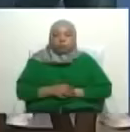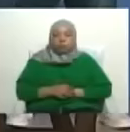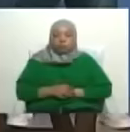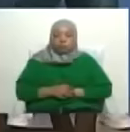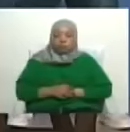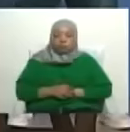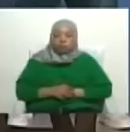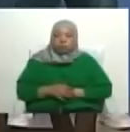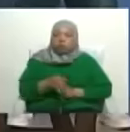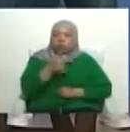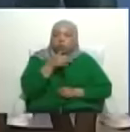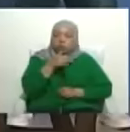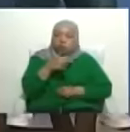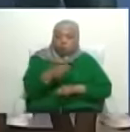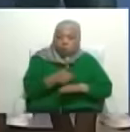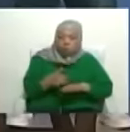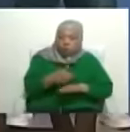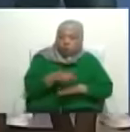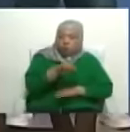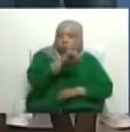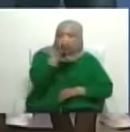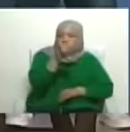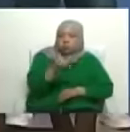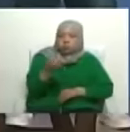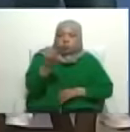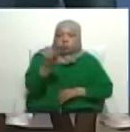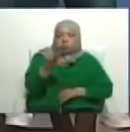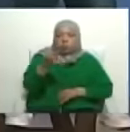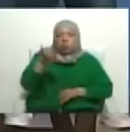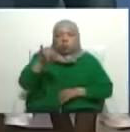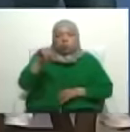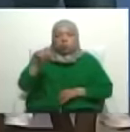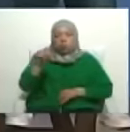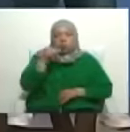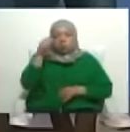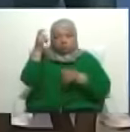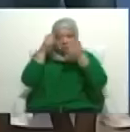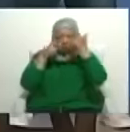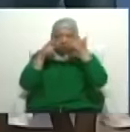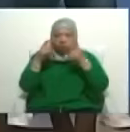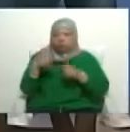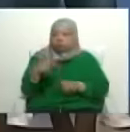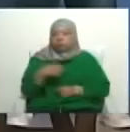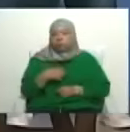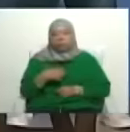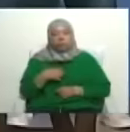¿Quién es el gobernador de Zulia, que es el estado más grande del país? Es chavista.